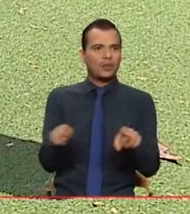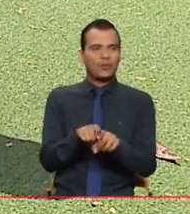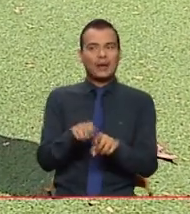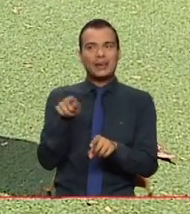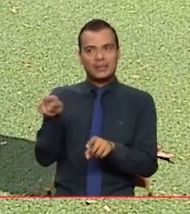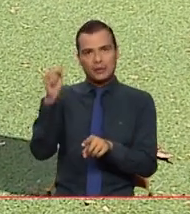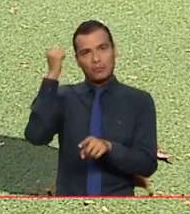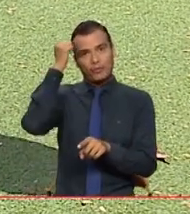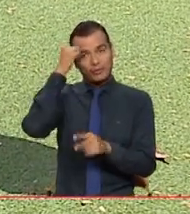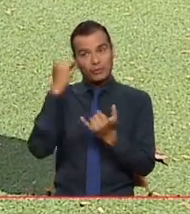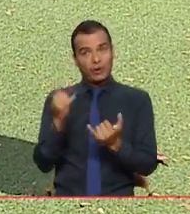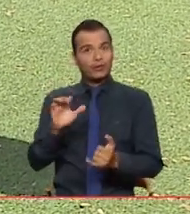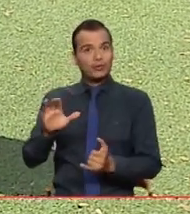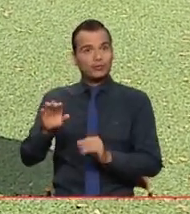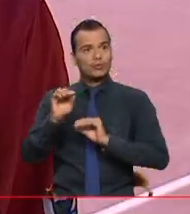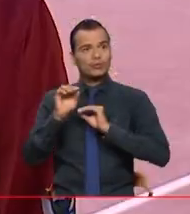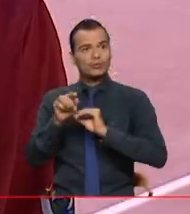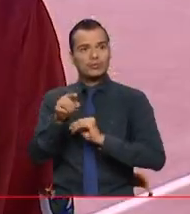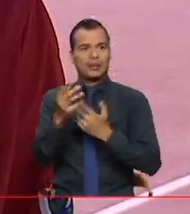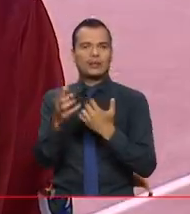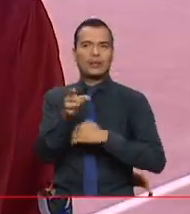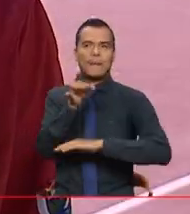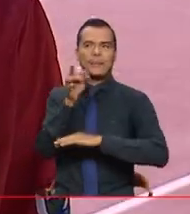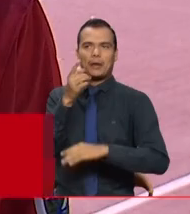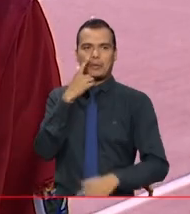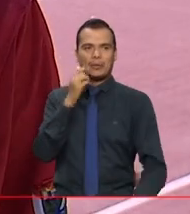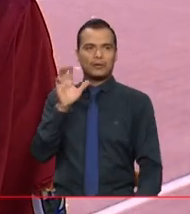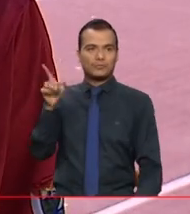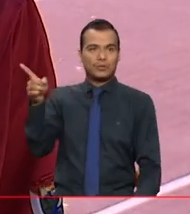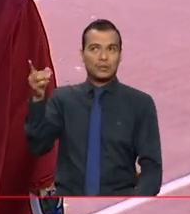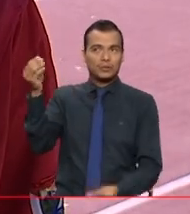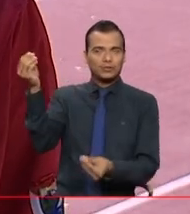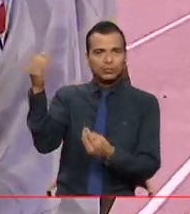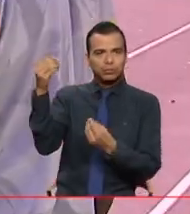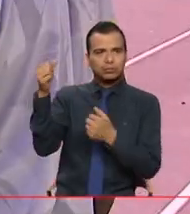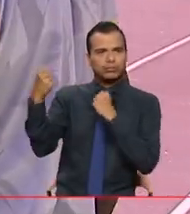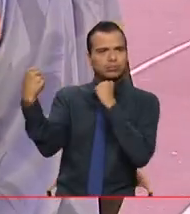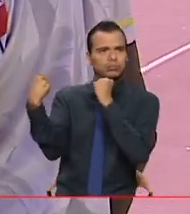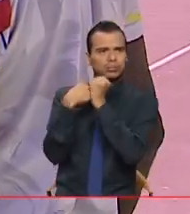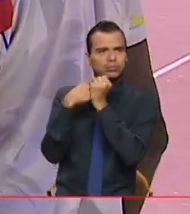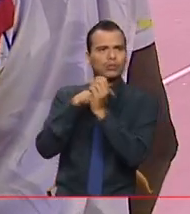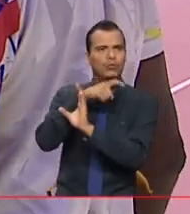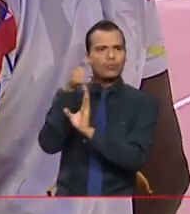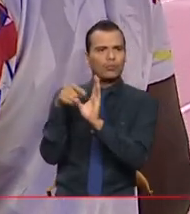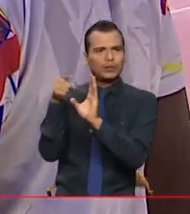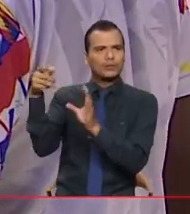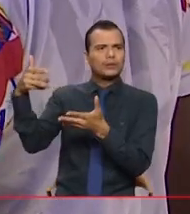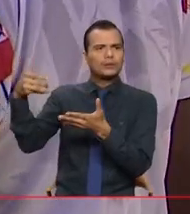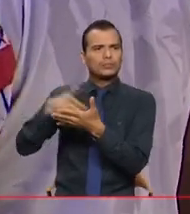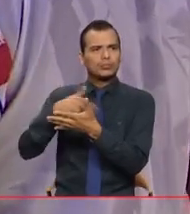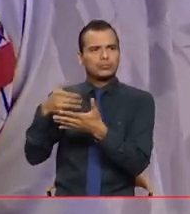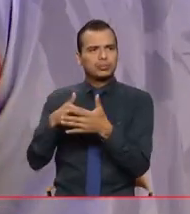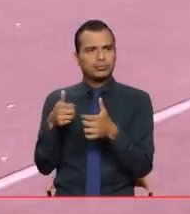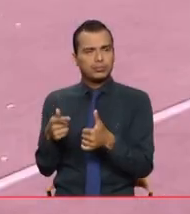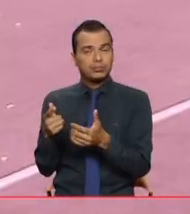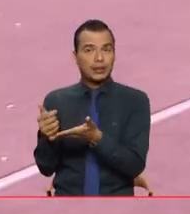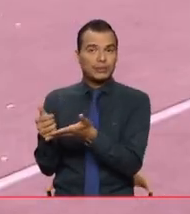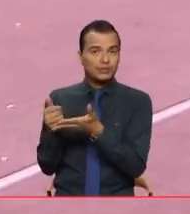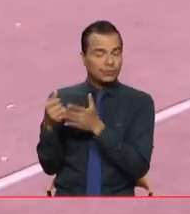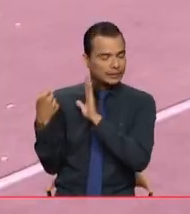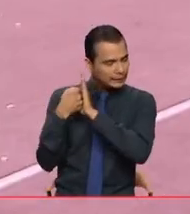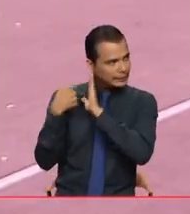de entrenamiento. Tenerlo a él siempre ha sido una bendición, porque él es quien siempre me apoya, me aconseja, siempre está ahí